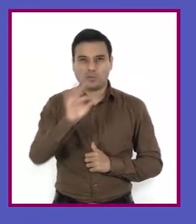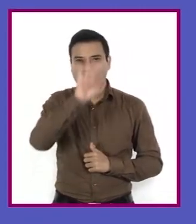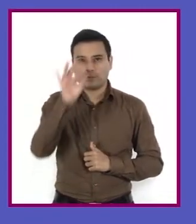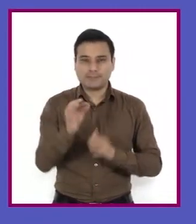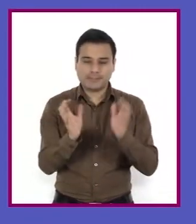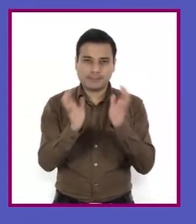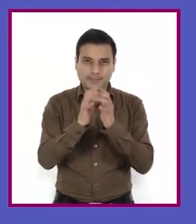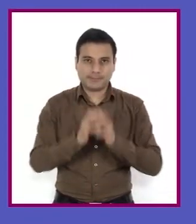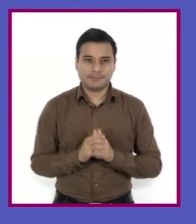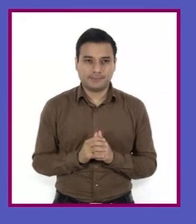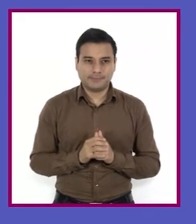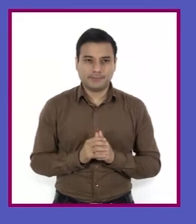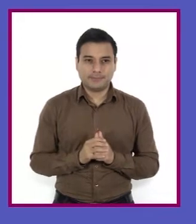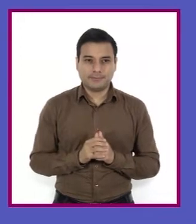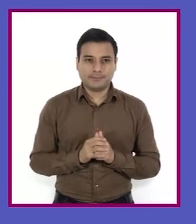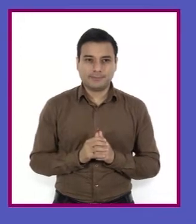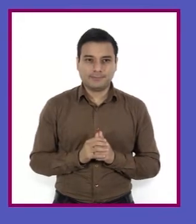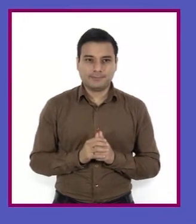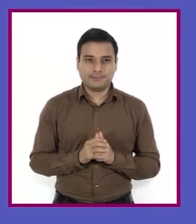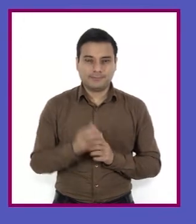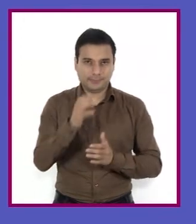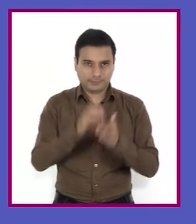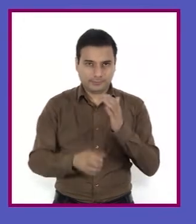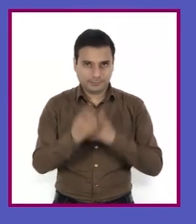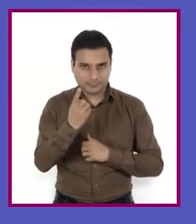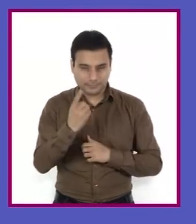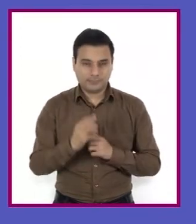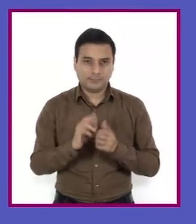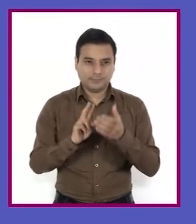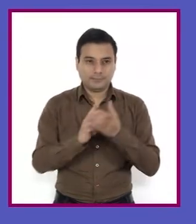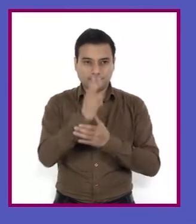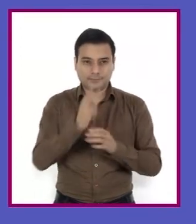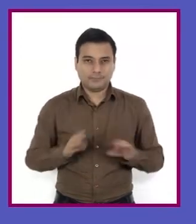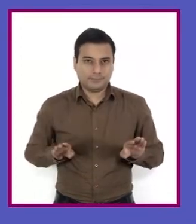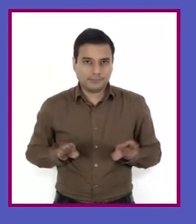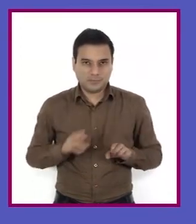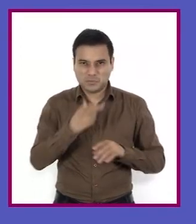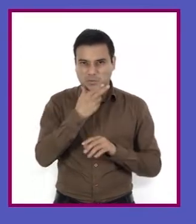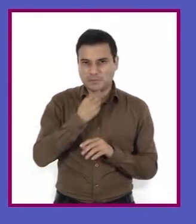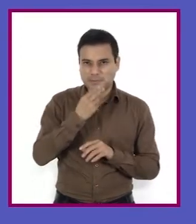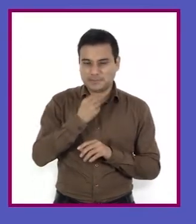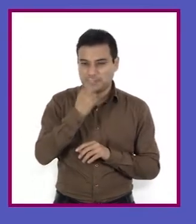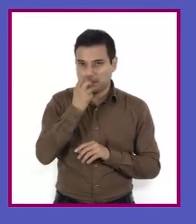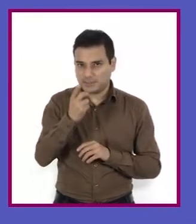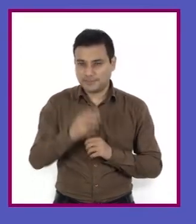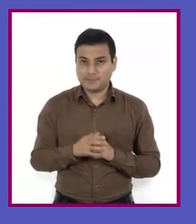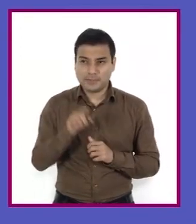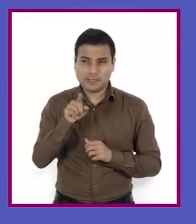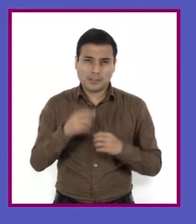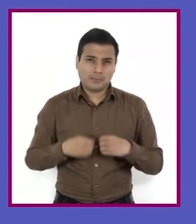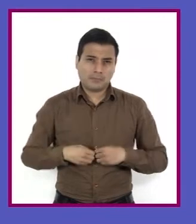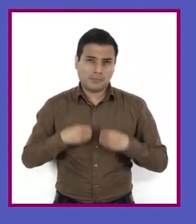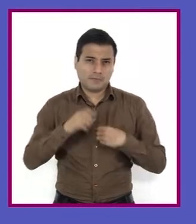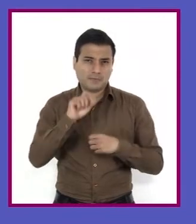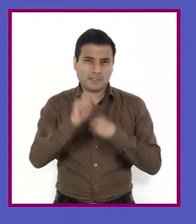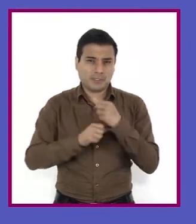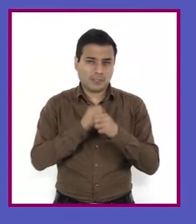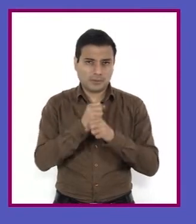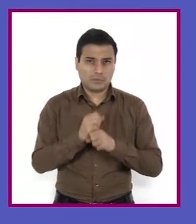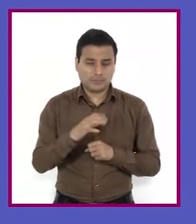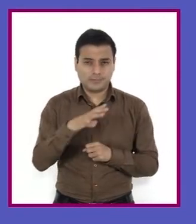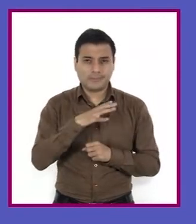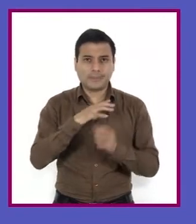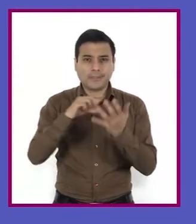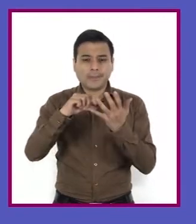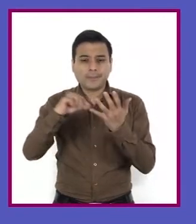Subcapítulo 1. Características de la planta. Blondiau menciona que vive casi 20 años, tiene hojas